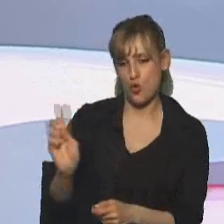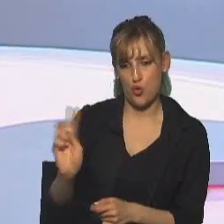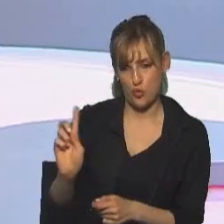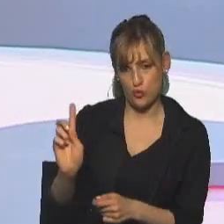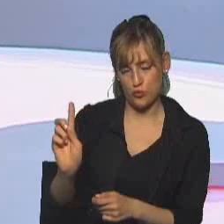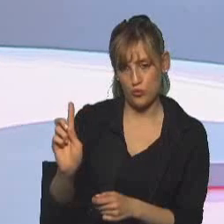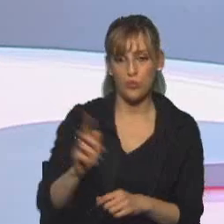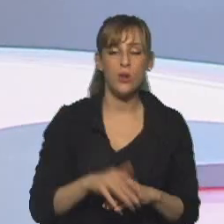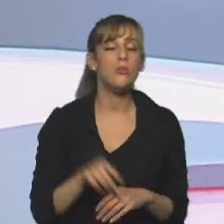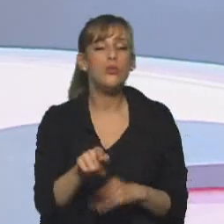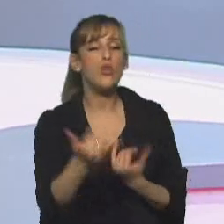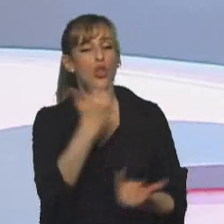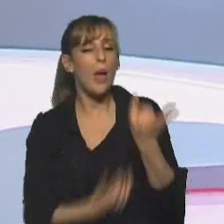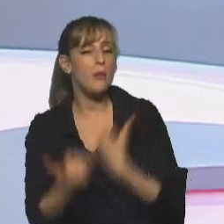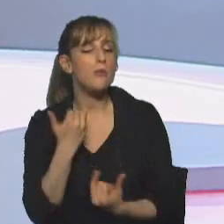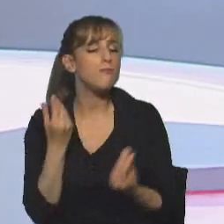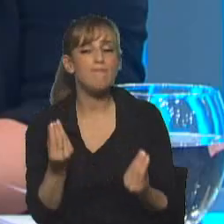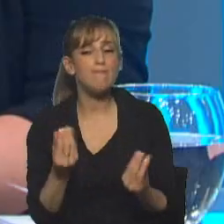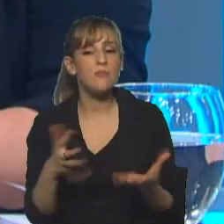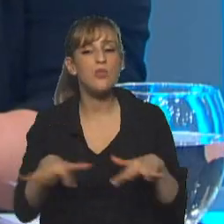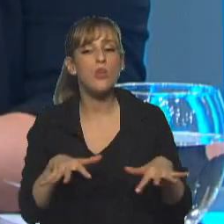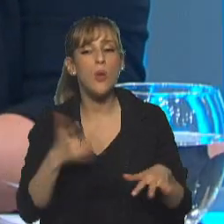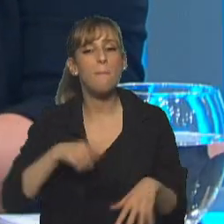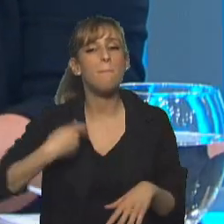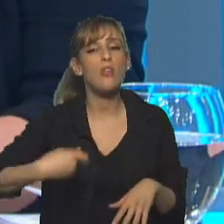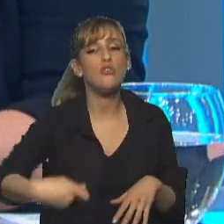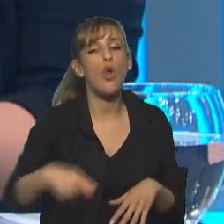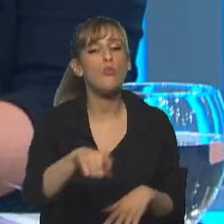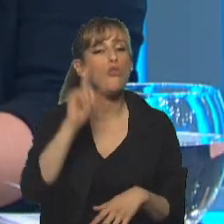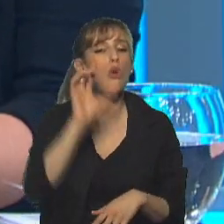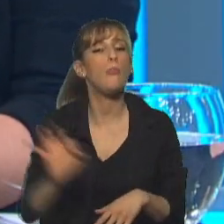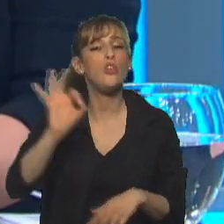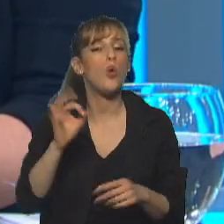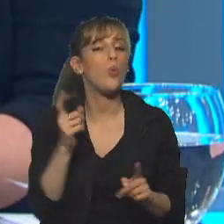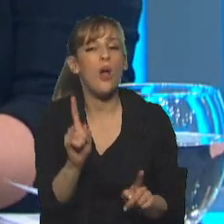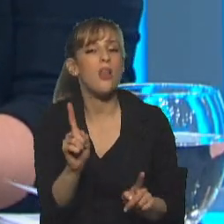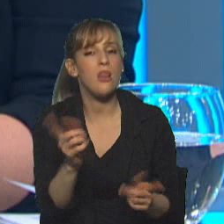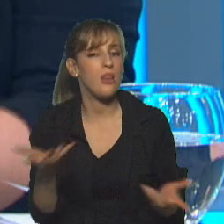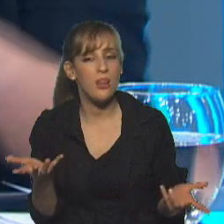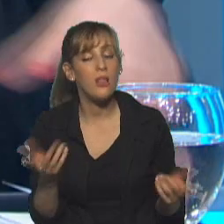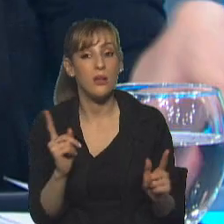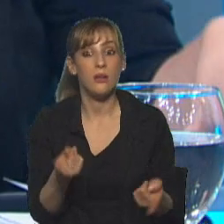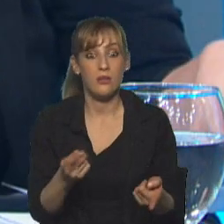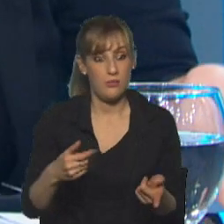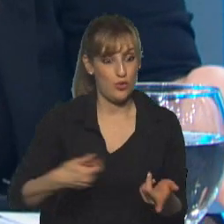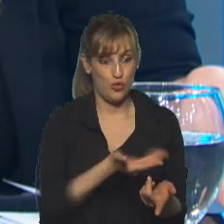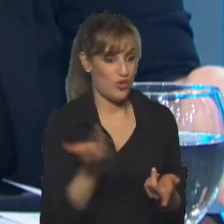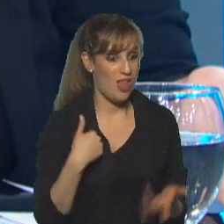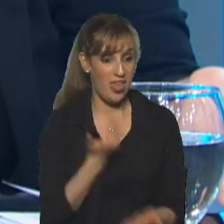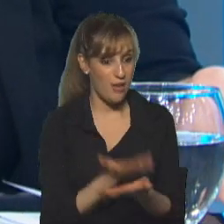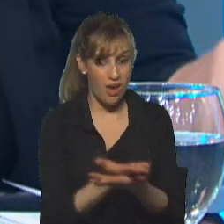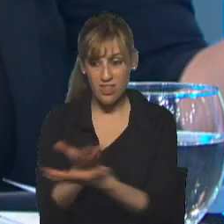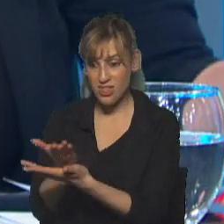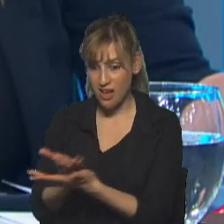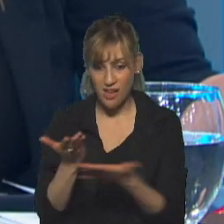cómo ves esta situación con respecto a las pensiones y qué puede avanzar con las demandas principales, justamente con un proceso constituyente